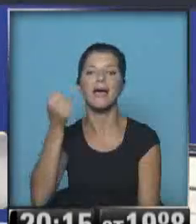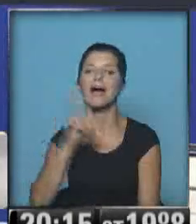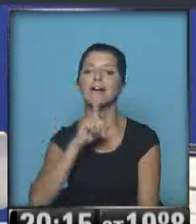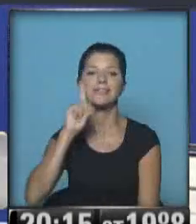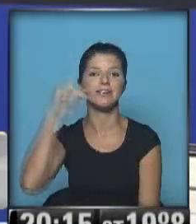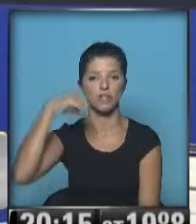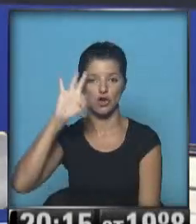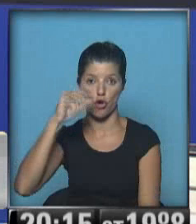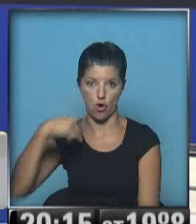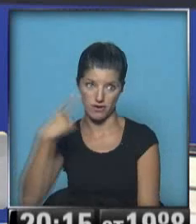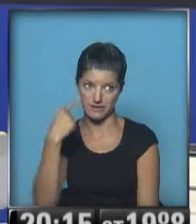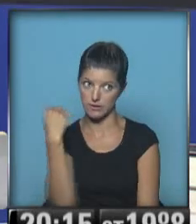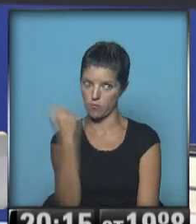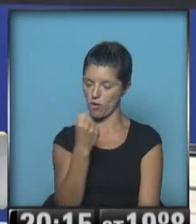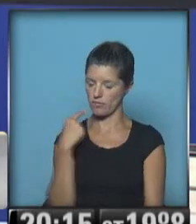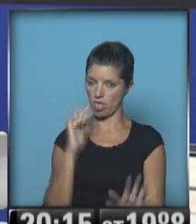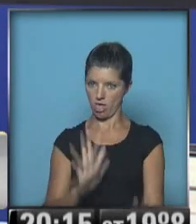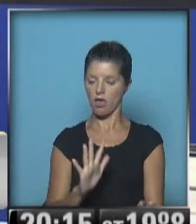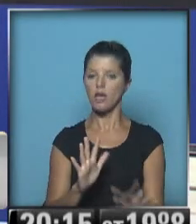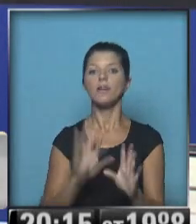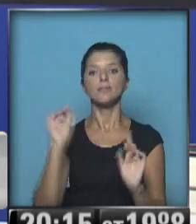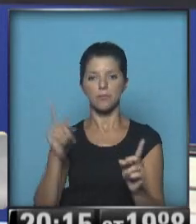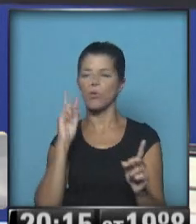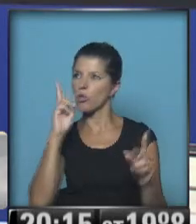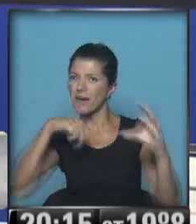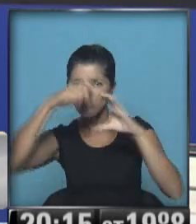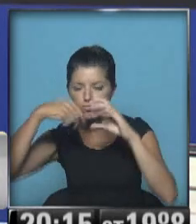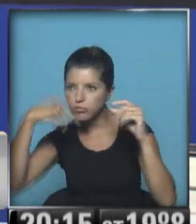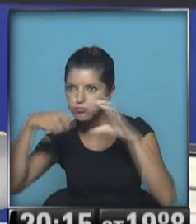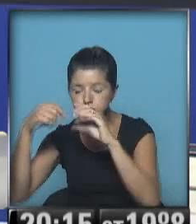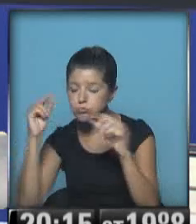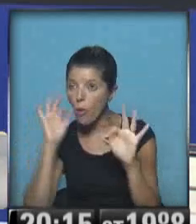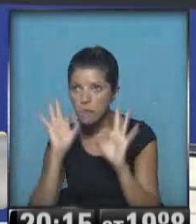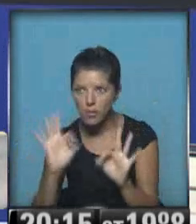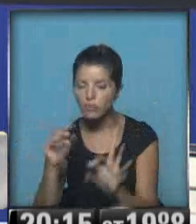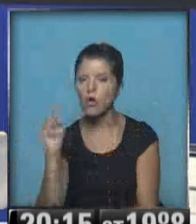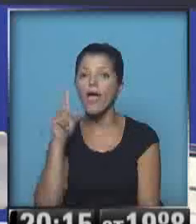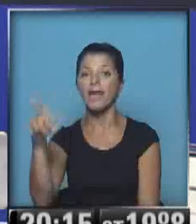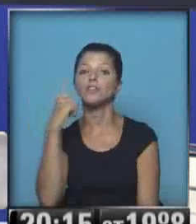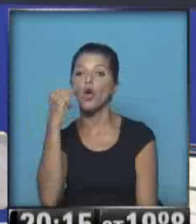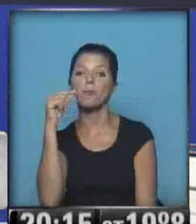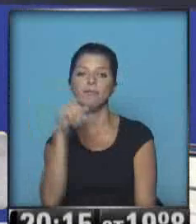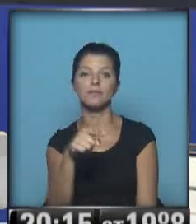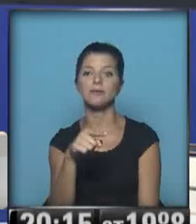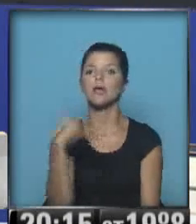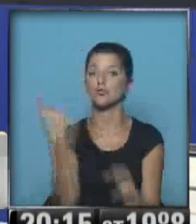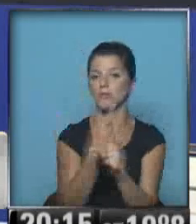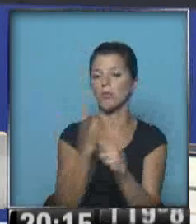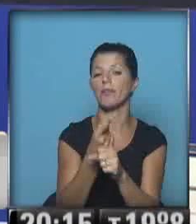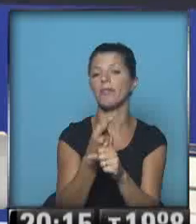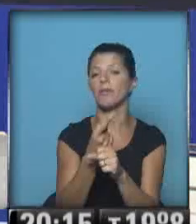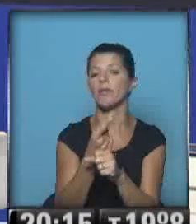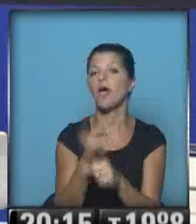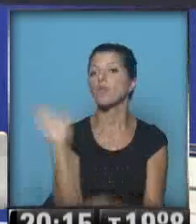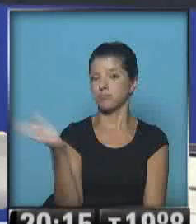fuerte hay que decir que también en el Bruto cuando se ve todo el T de gatin noni gatin noni habla de que es injustificable la tortura etcétera bien dice Luis